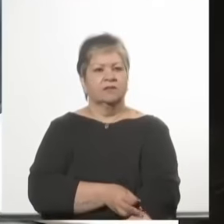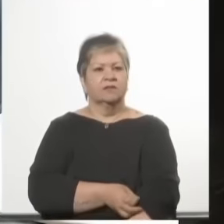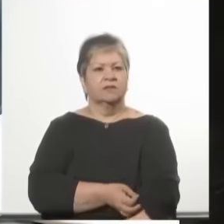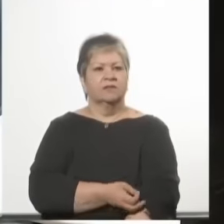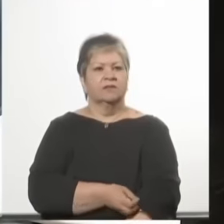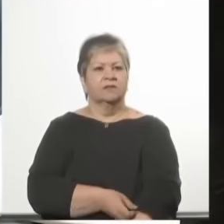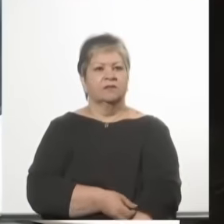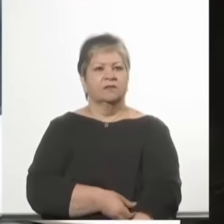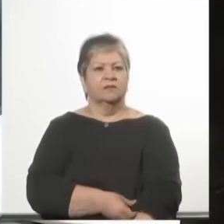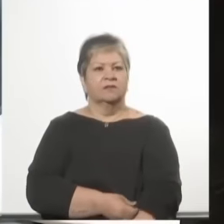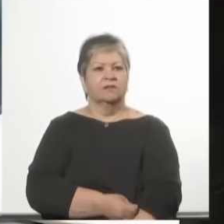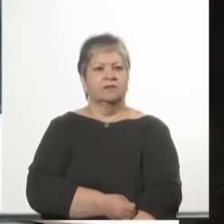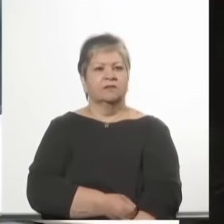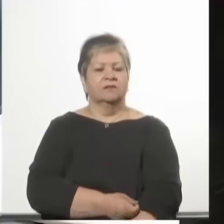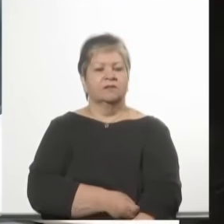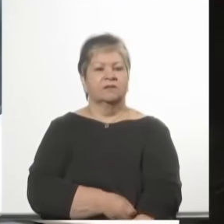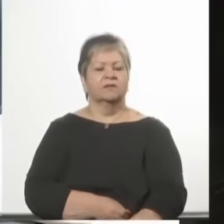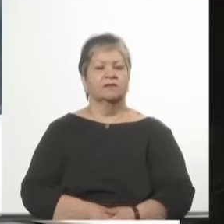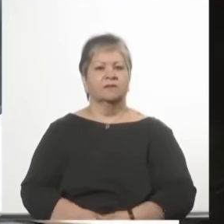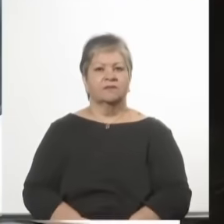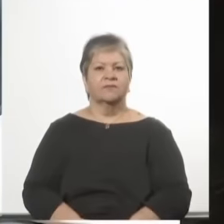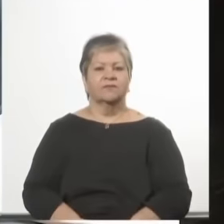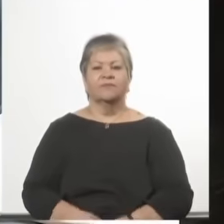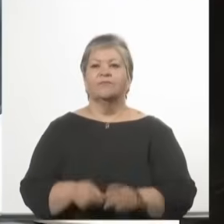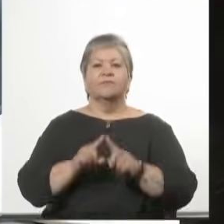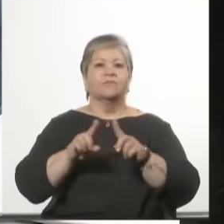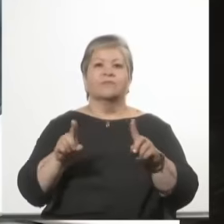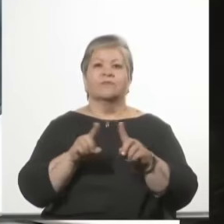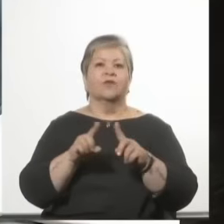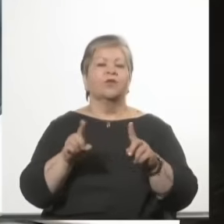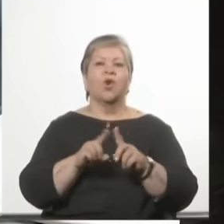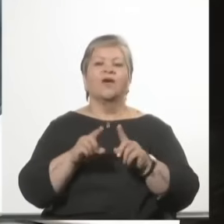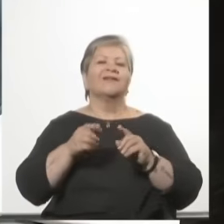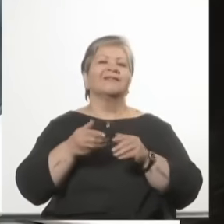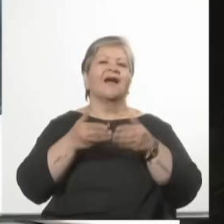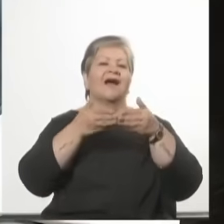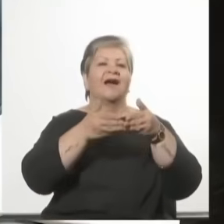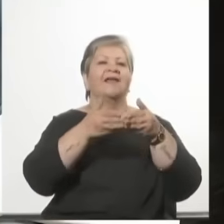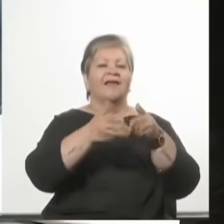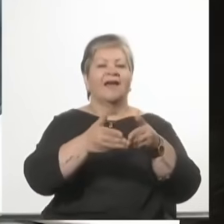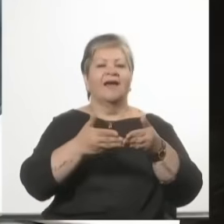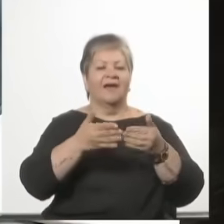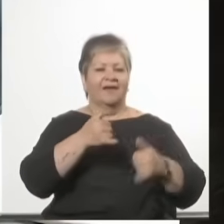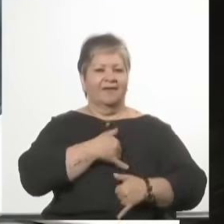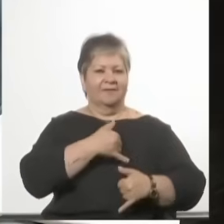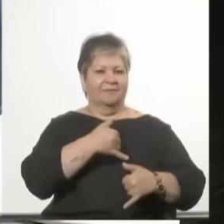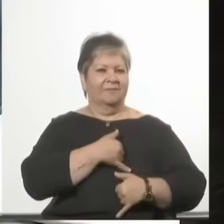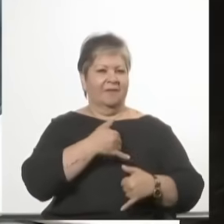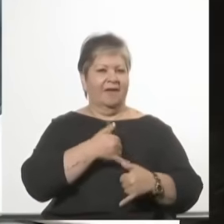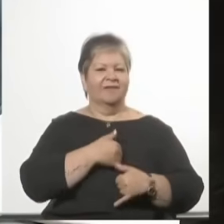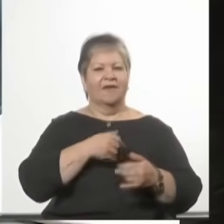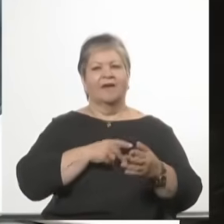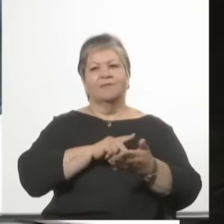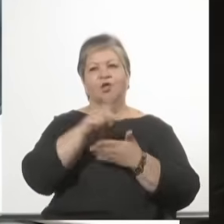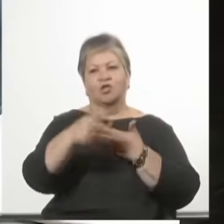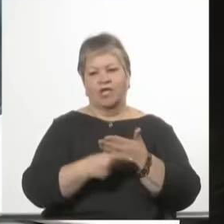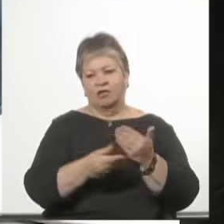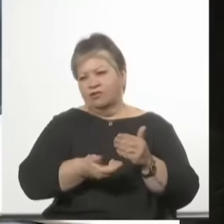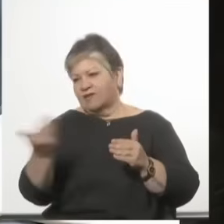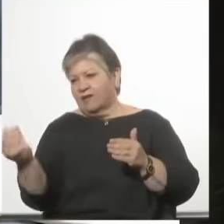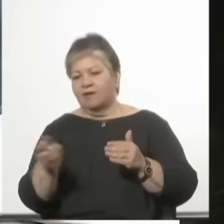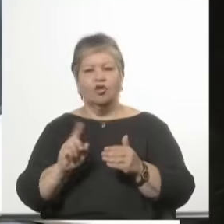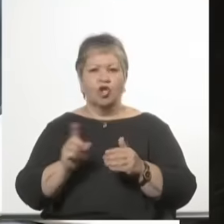Para los que dicen que estamos peleados. No se quitó a la Armada Nacional de la gestión del proyecto. Se coordina